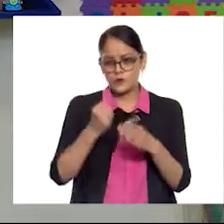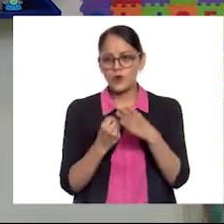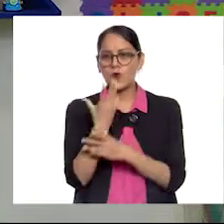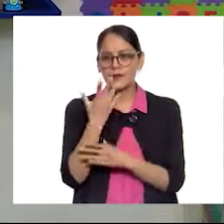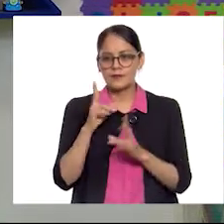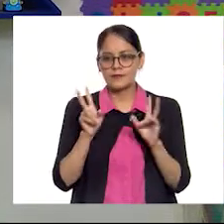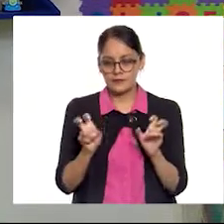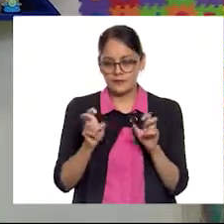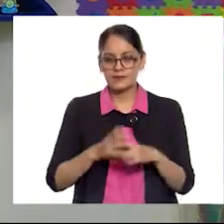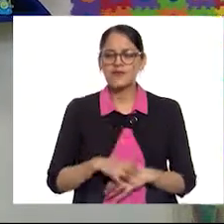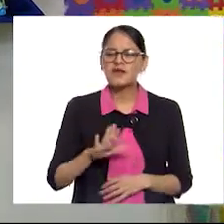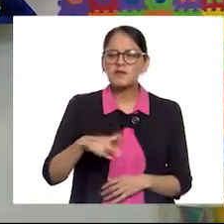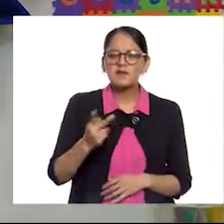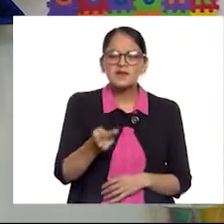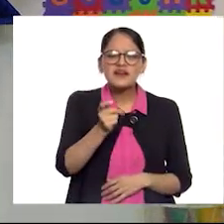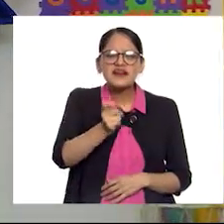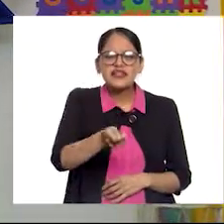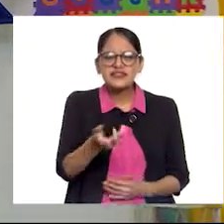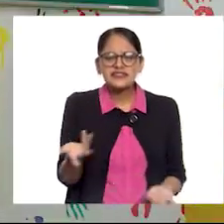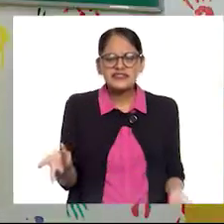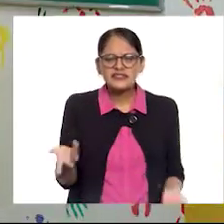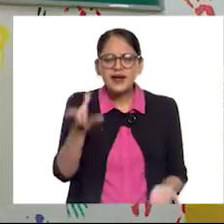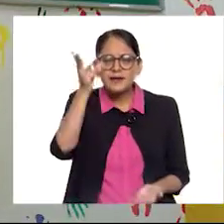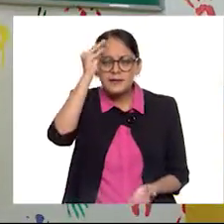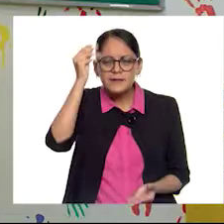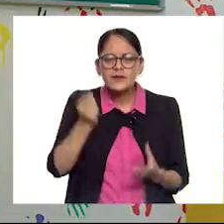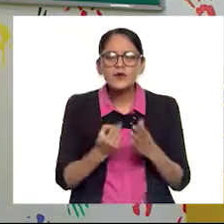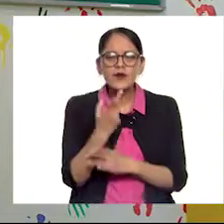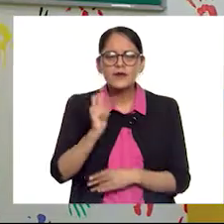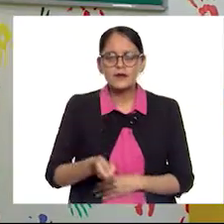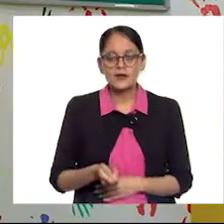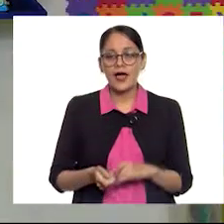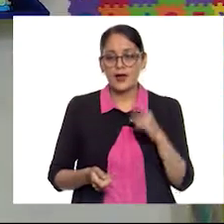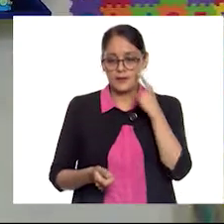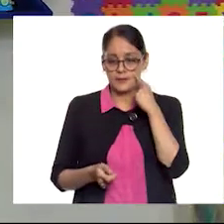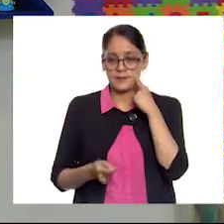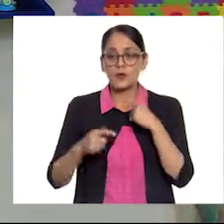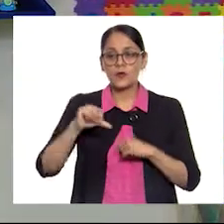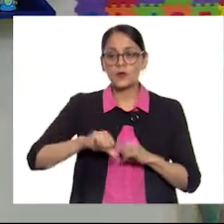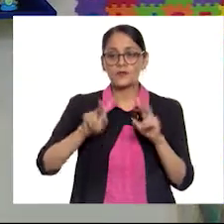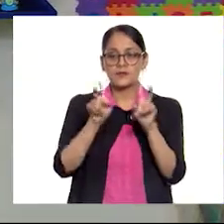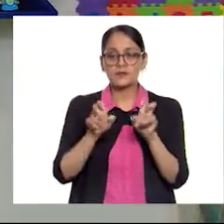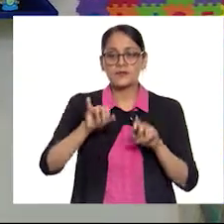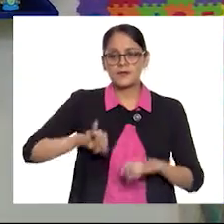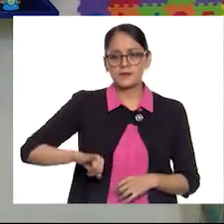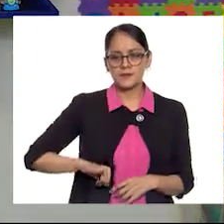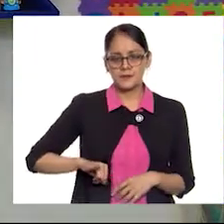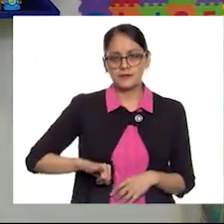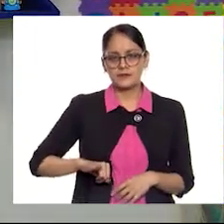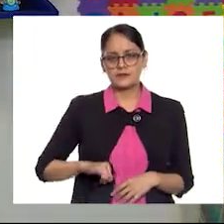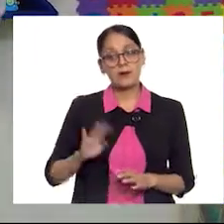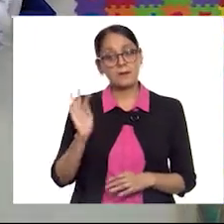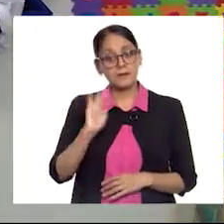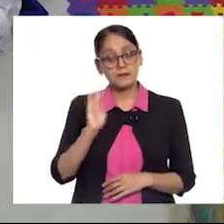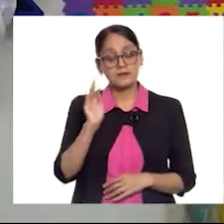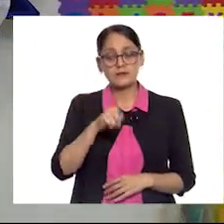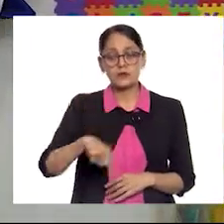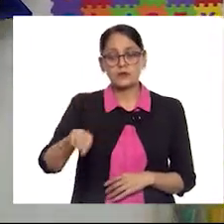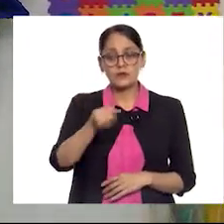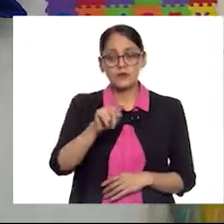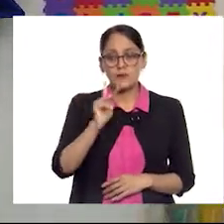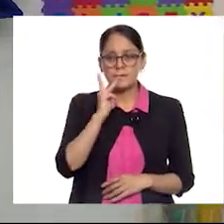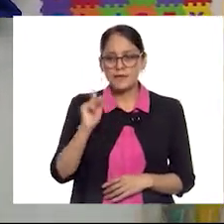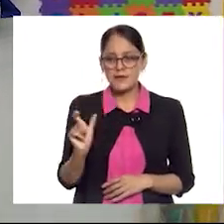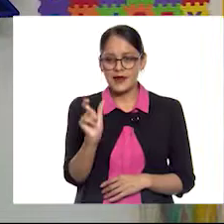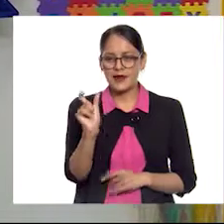¿Cosas nuevas? ¿Cómo qué, maestro? ¿Cómo qué será? Ah, pues hoy vamos a aprender un tema muy interesante y a lo mejor es una